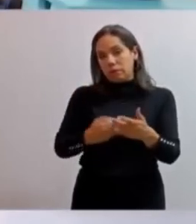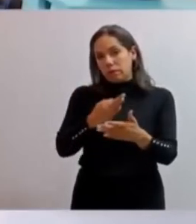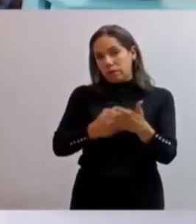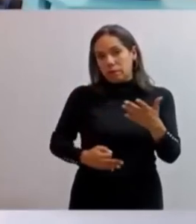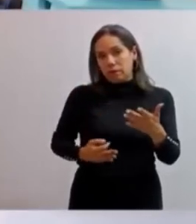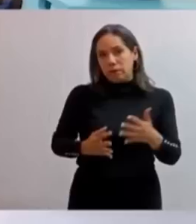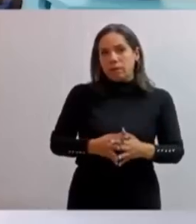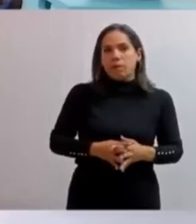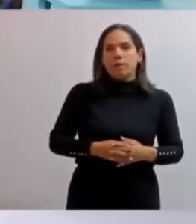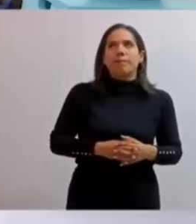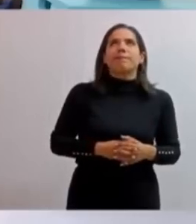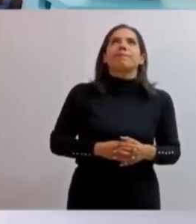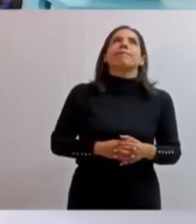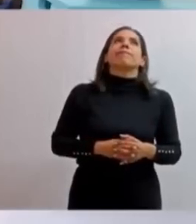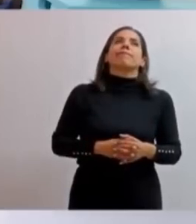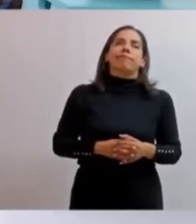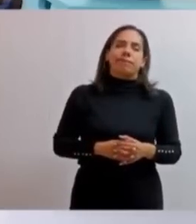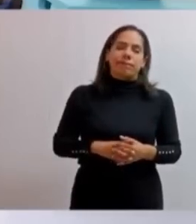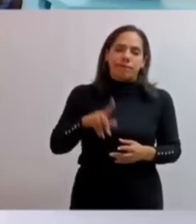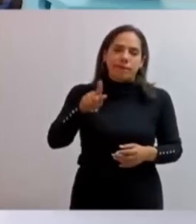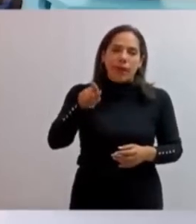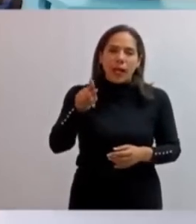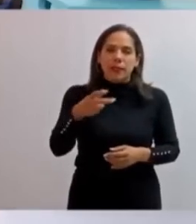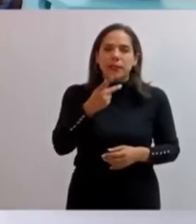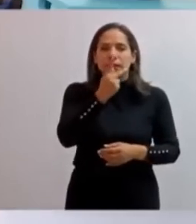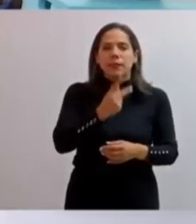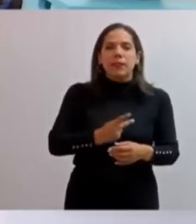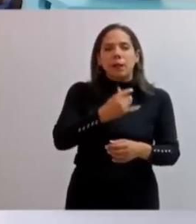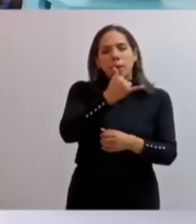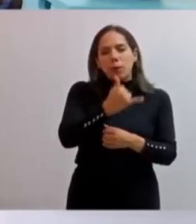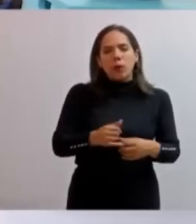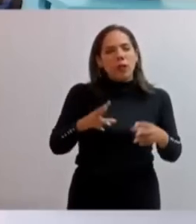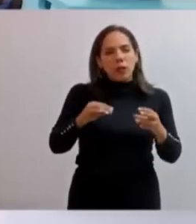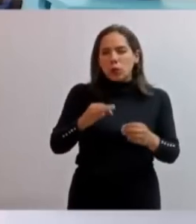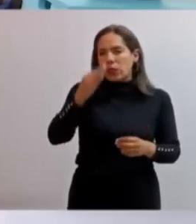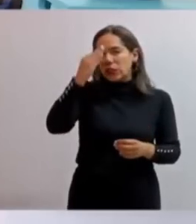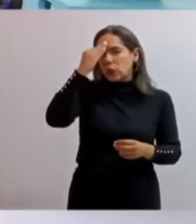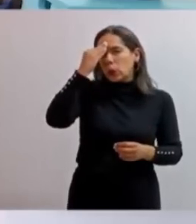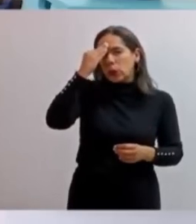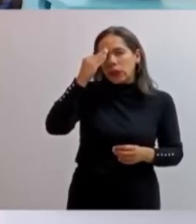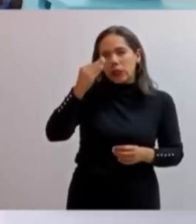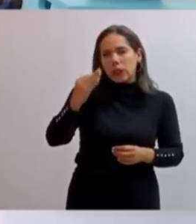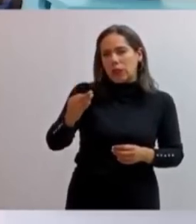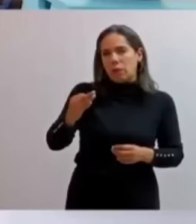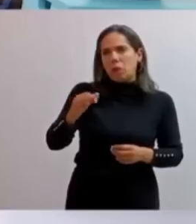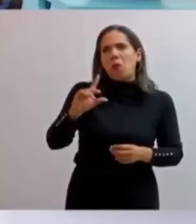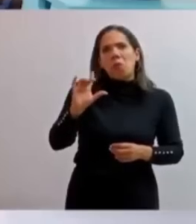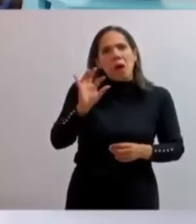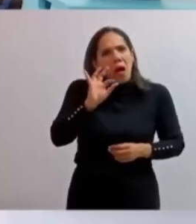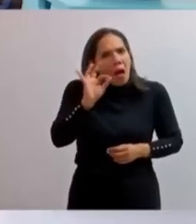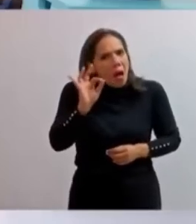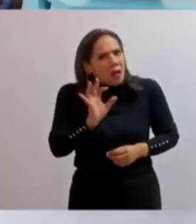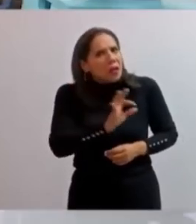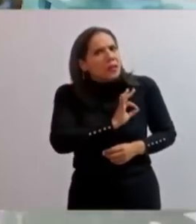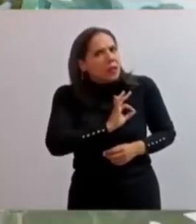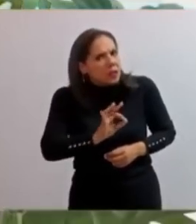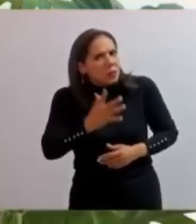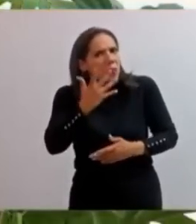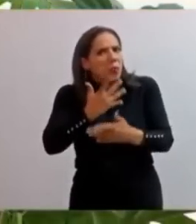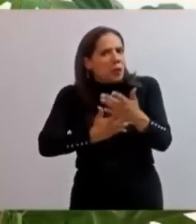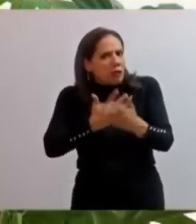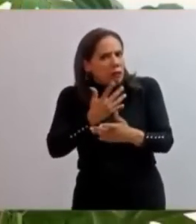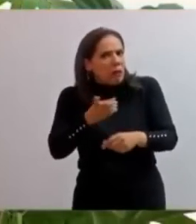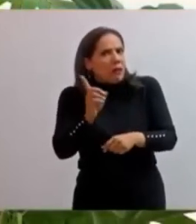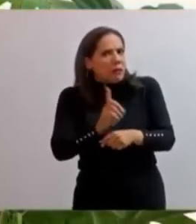la temporalidad prefijada. O sea, un proyecto puede durar 15 días, pero también un proyecto